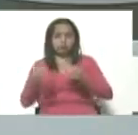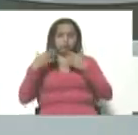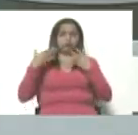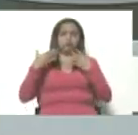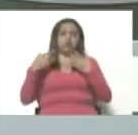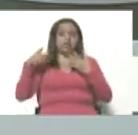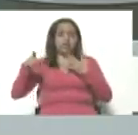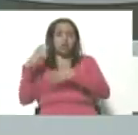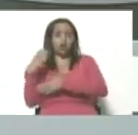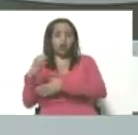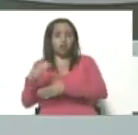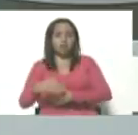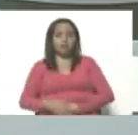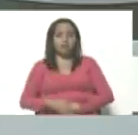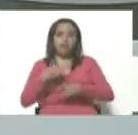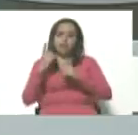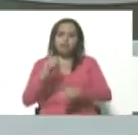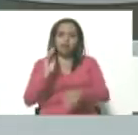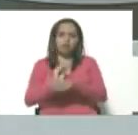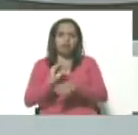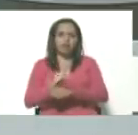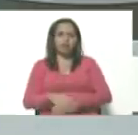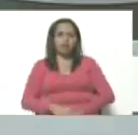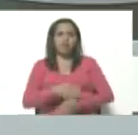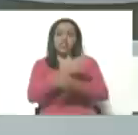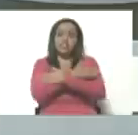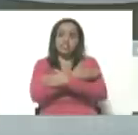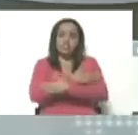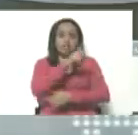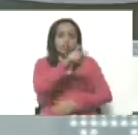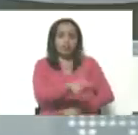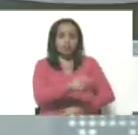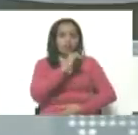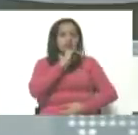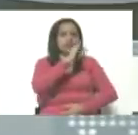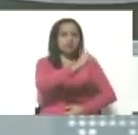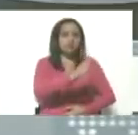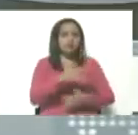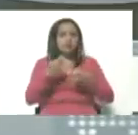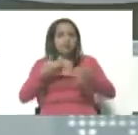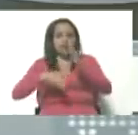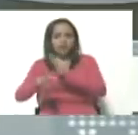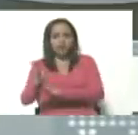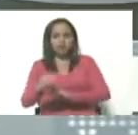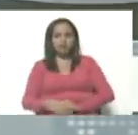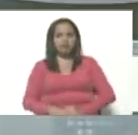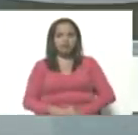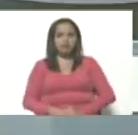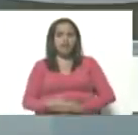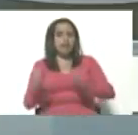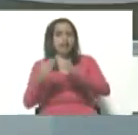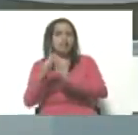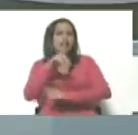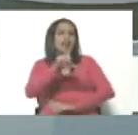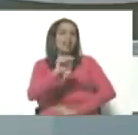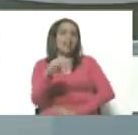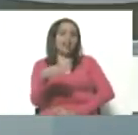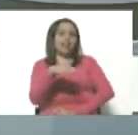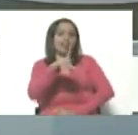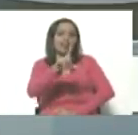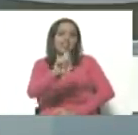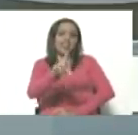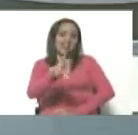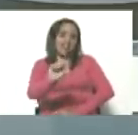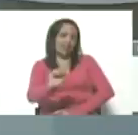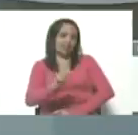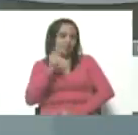cuidar. Felicidades al que dio la información a Marcos Torres. Ya llegamos a casa de La Lela. Ya llegamos a casa de La